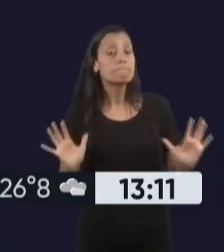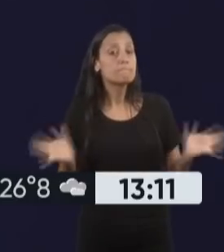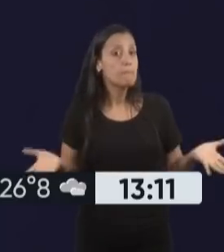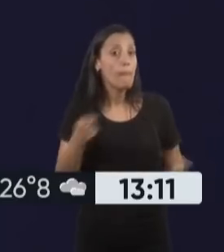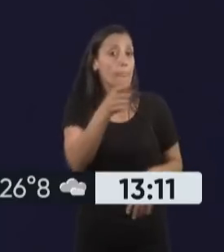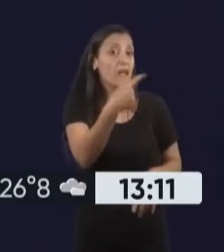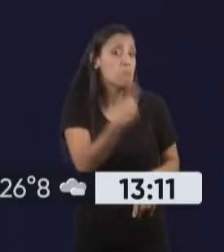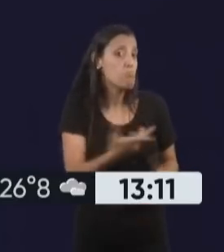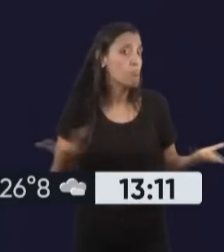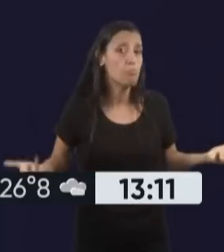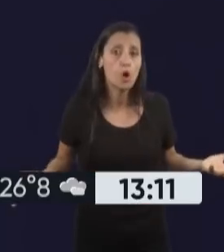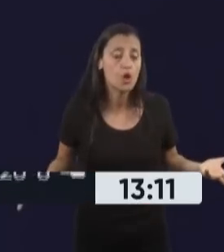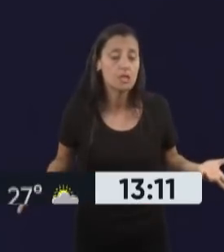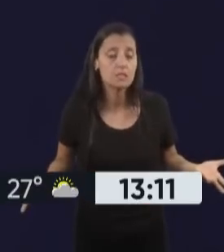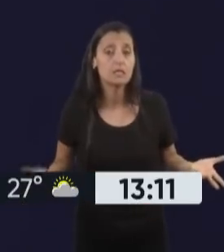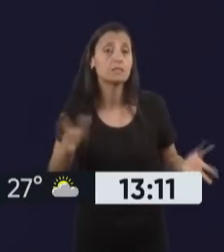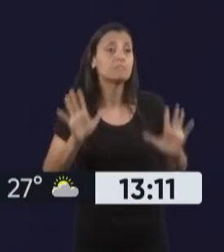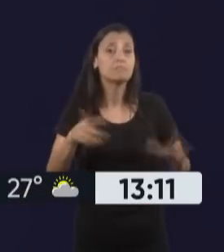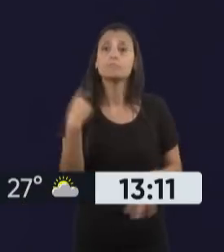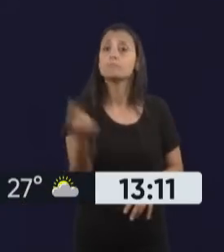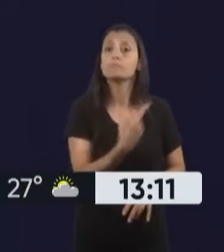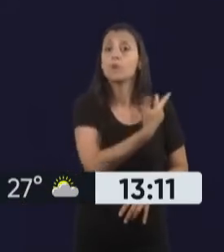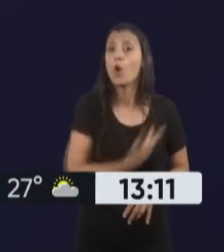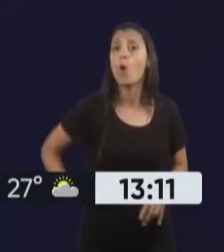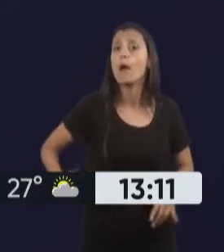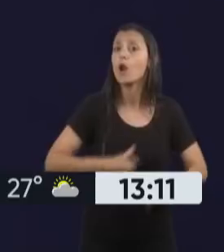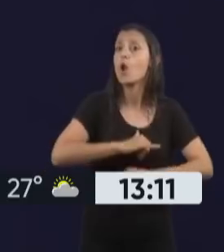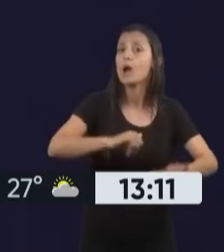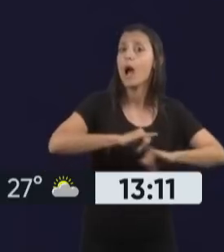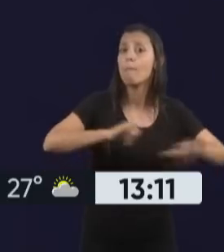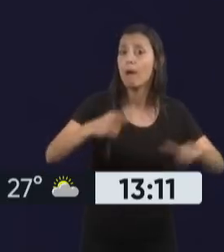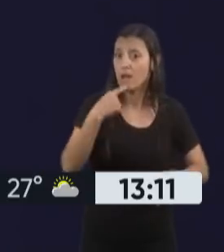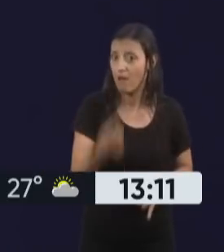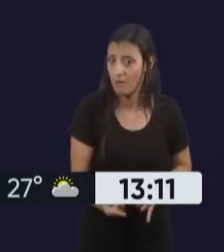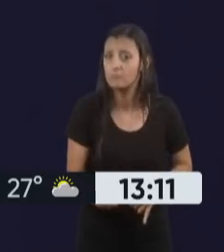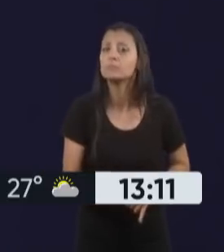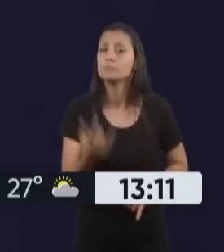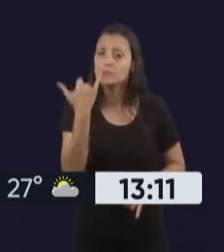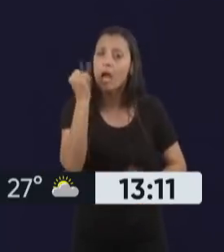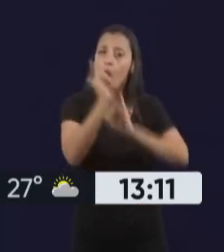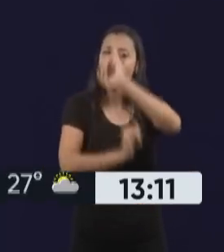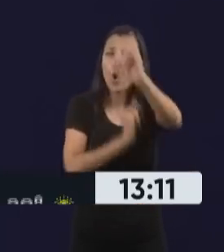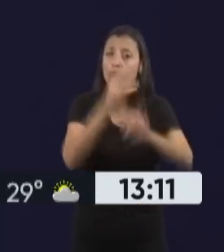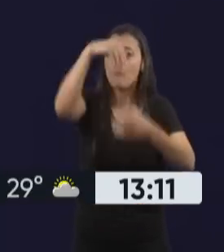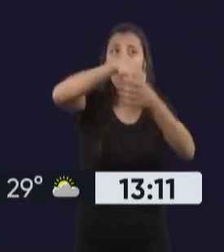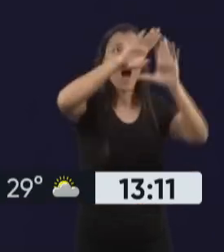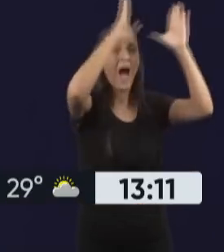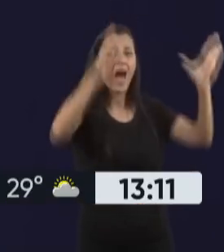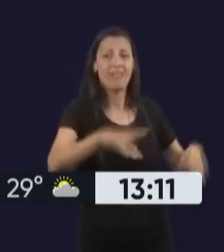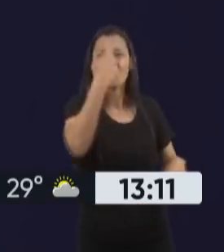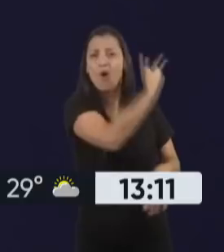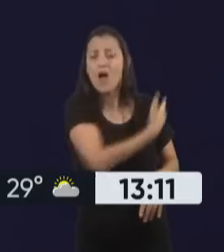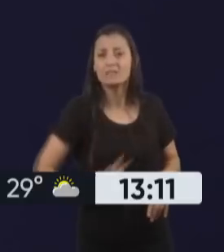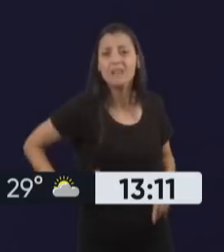Vos lo dijiste muy bien, ¿no? Parte de la campaña fue explicar cómo había un Estado que era un elefante